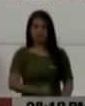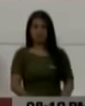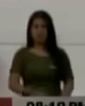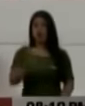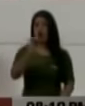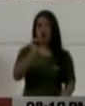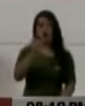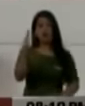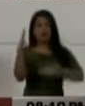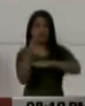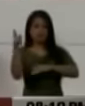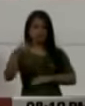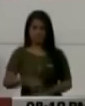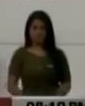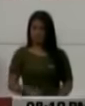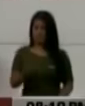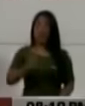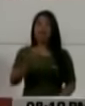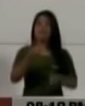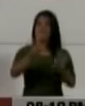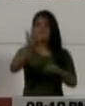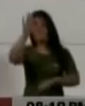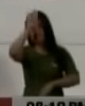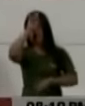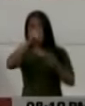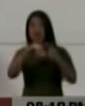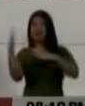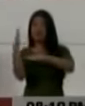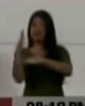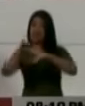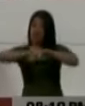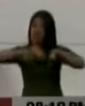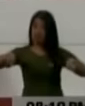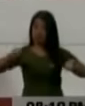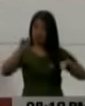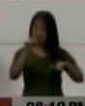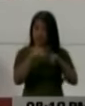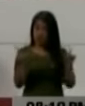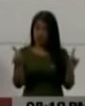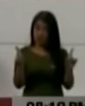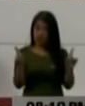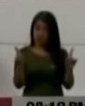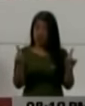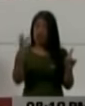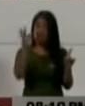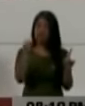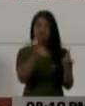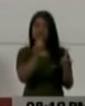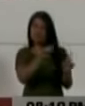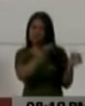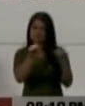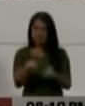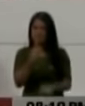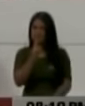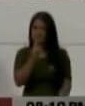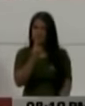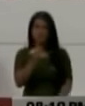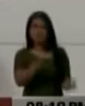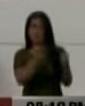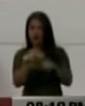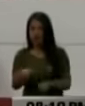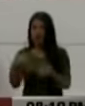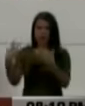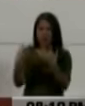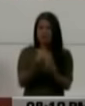El Vaticano es una cosa y el Papa es otra cosa. Y aquí quien está invitado como